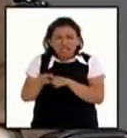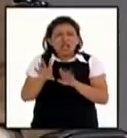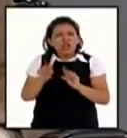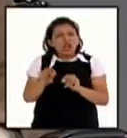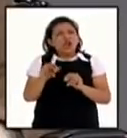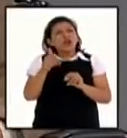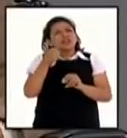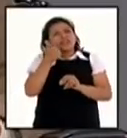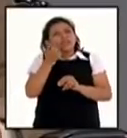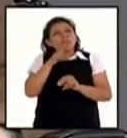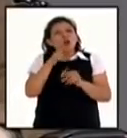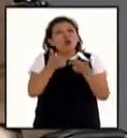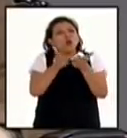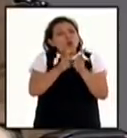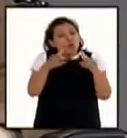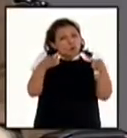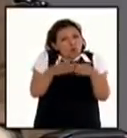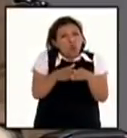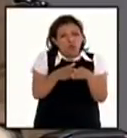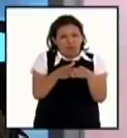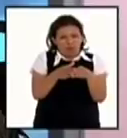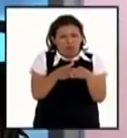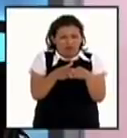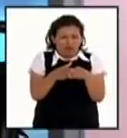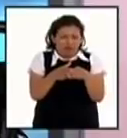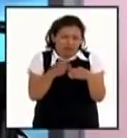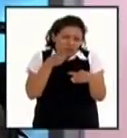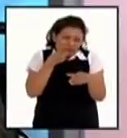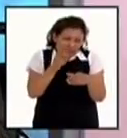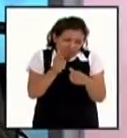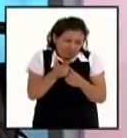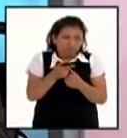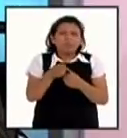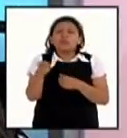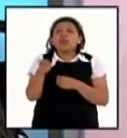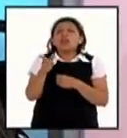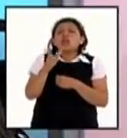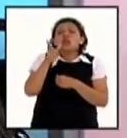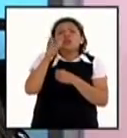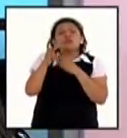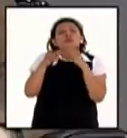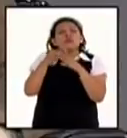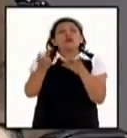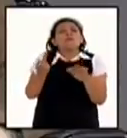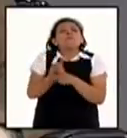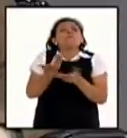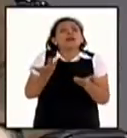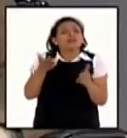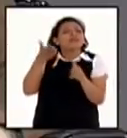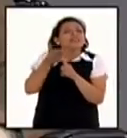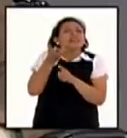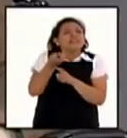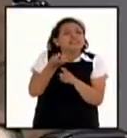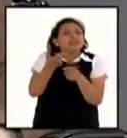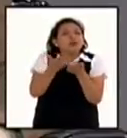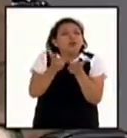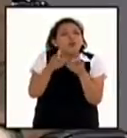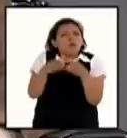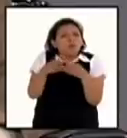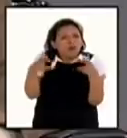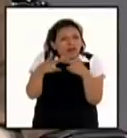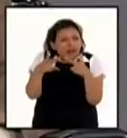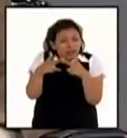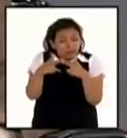situaciones colectivas, podríamos decirlo de alguna manera. ¿Qué ocurre con la Luz del Mundo en particular? La Luz del Mundo tiene